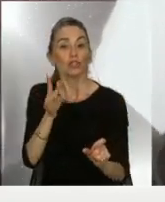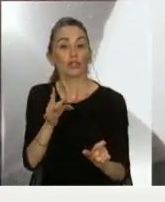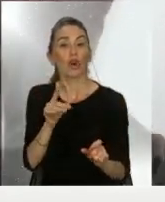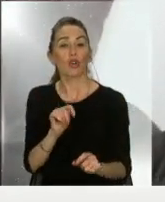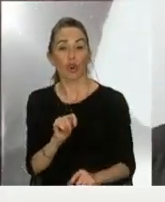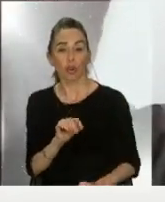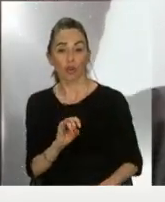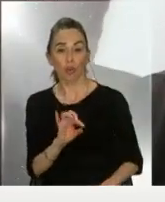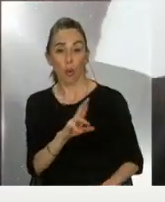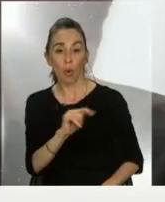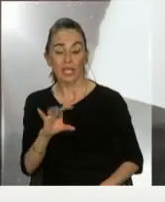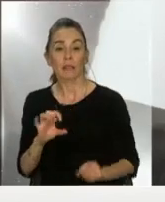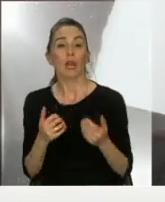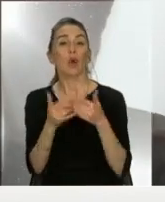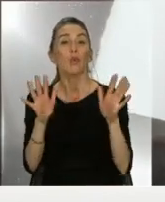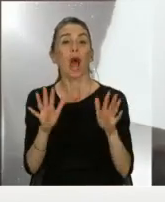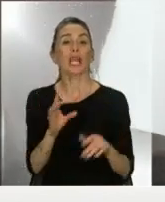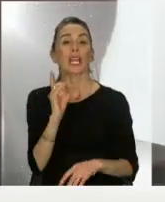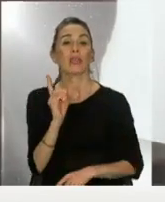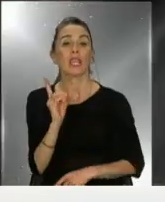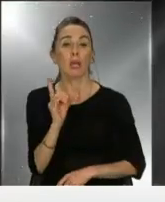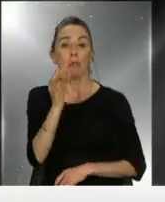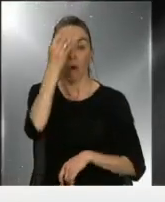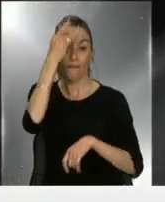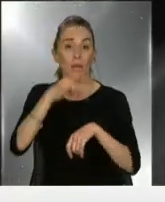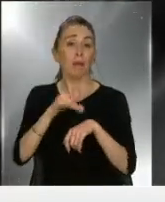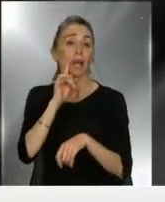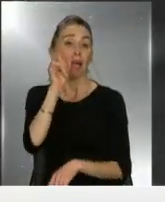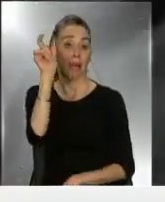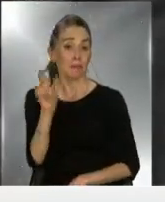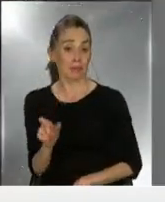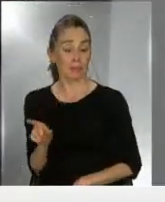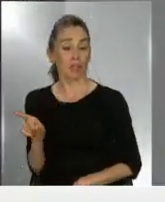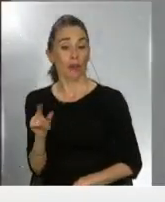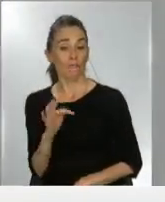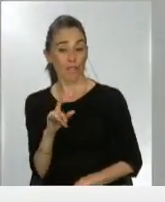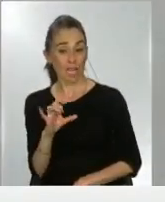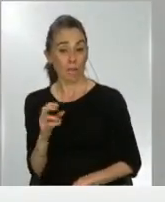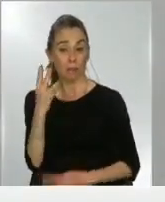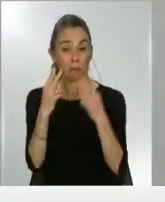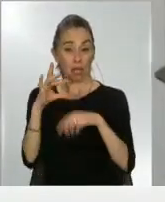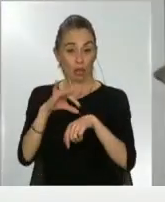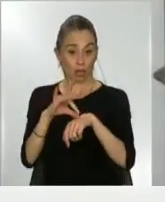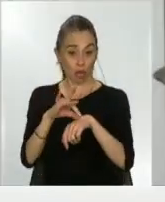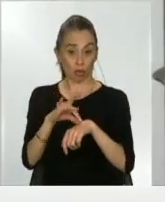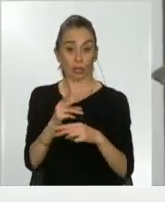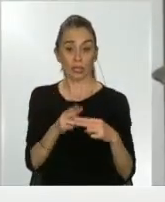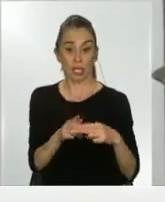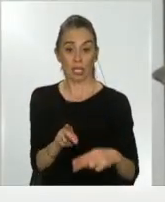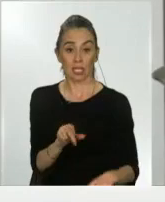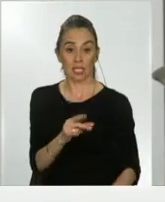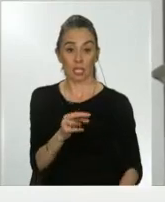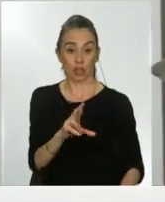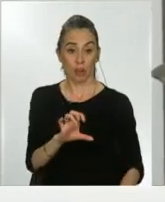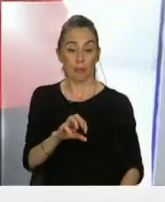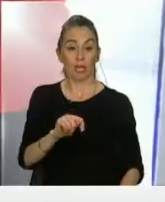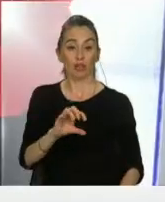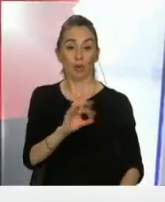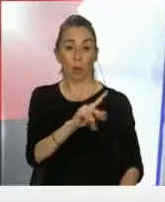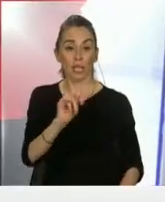el Tourette, sino con cualquier tipo de discapacidad o enfermedad. Felipe fue diagnosticado con el síndrome de Tourette cuando